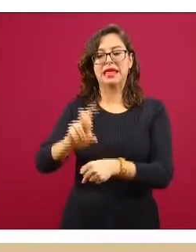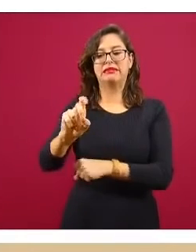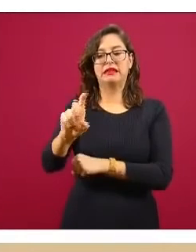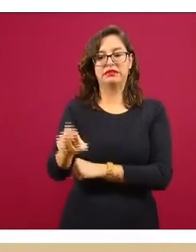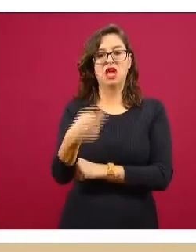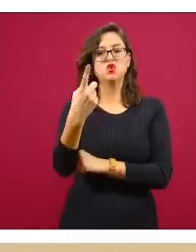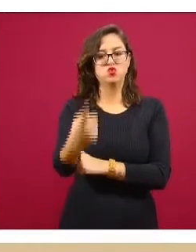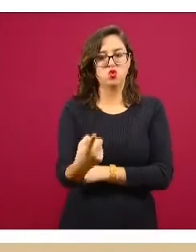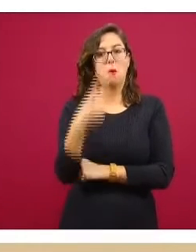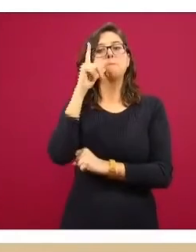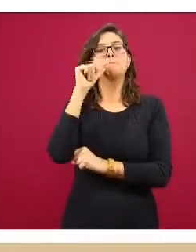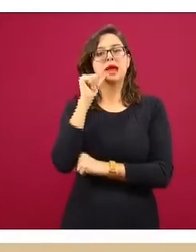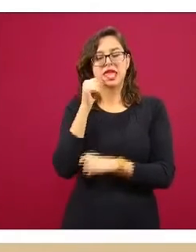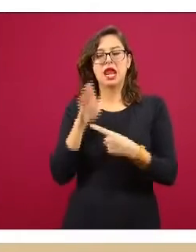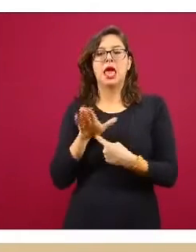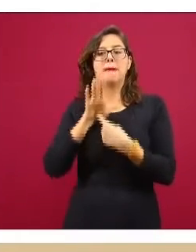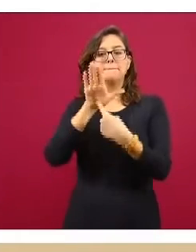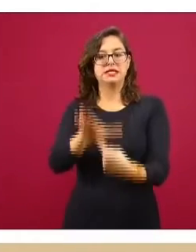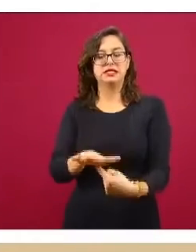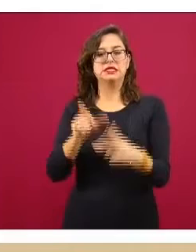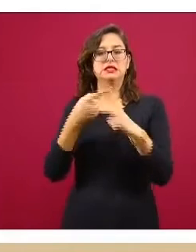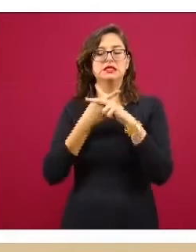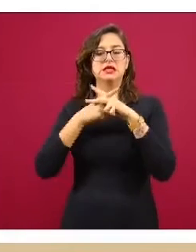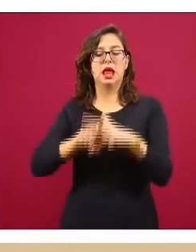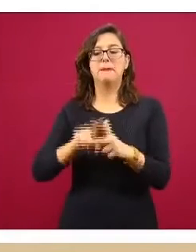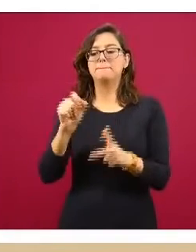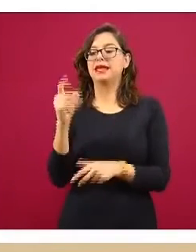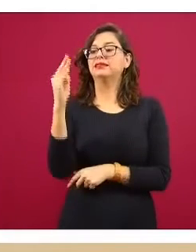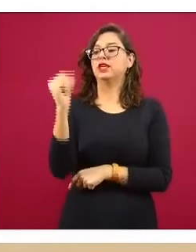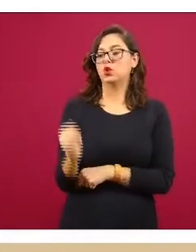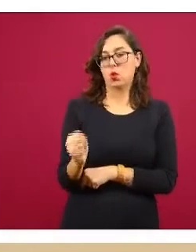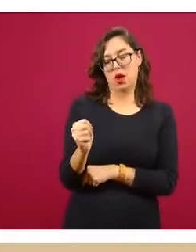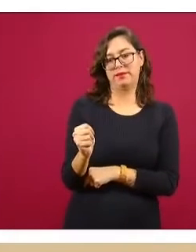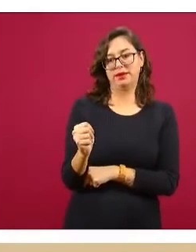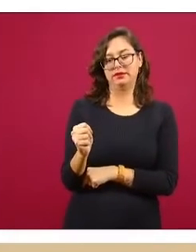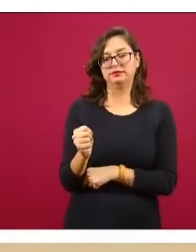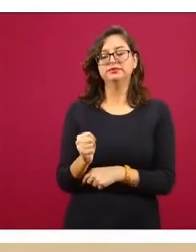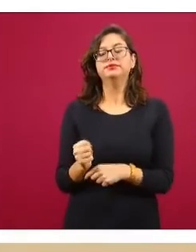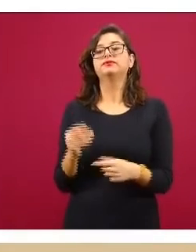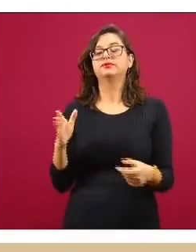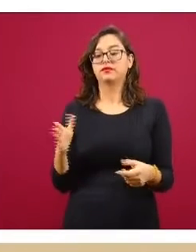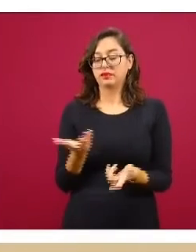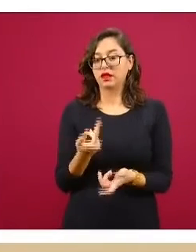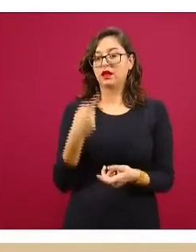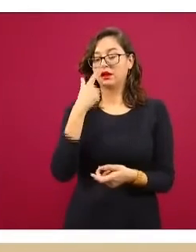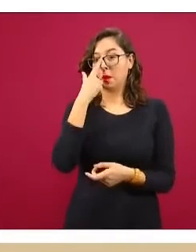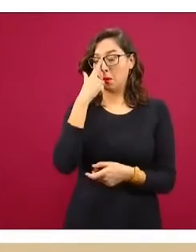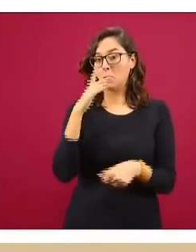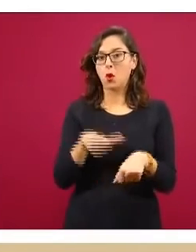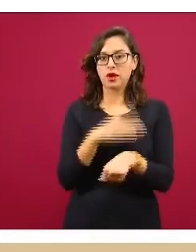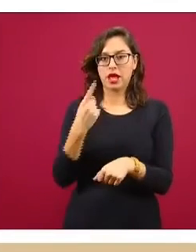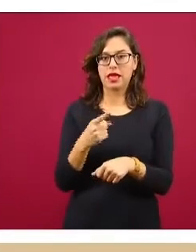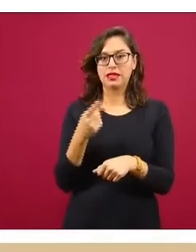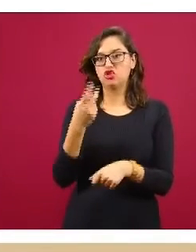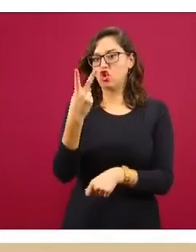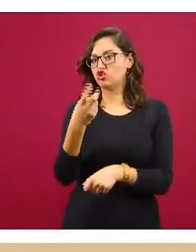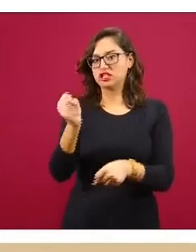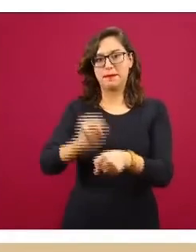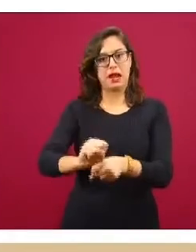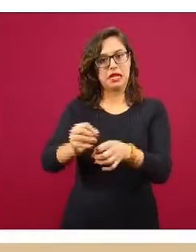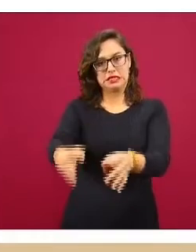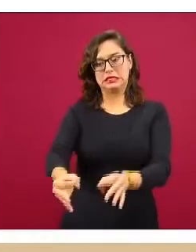a presentar el corte de la semana 29, ¿no? La barra de la semana 29, pero hoy que estamos terminando la semana